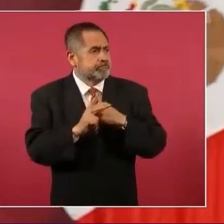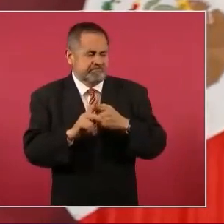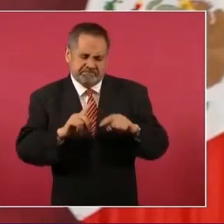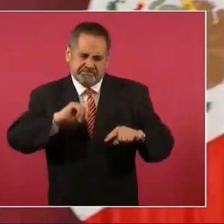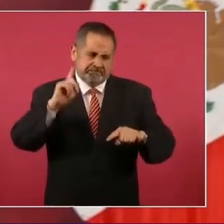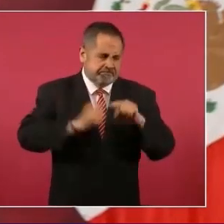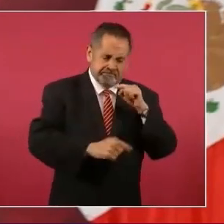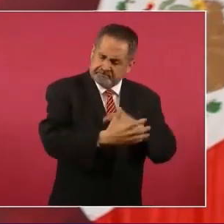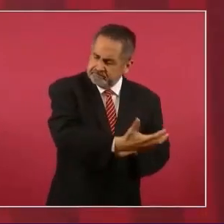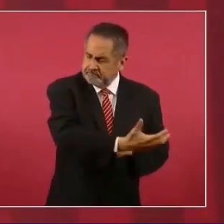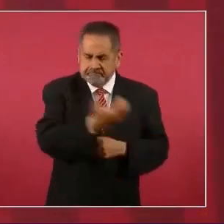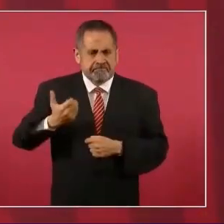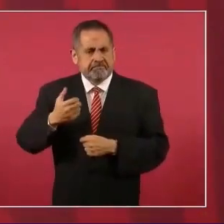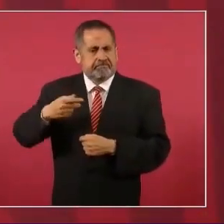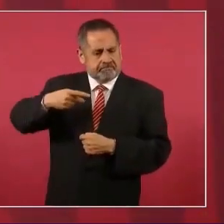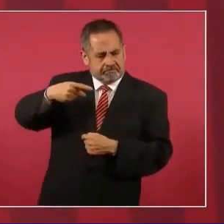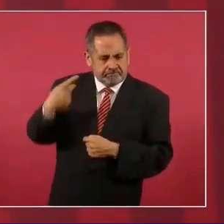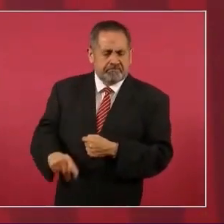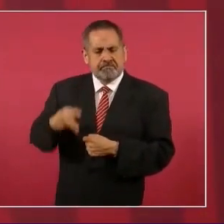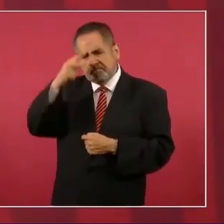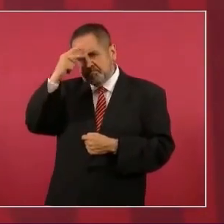a extranjeros,